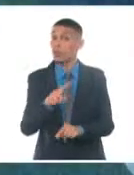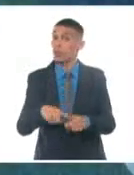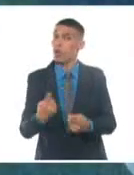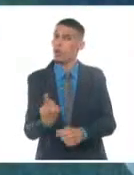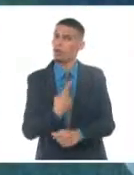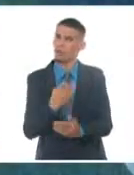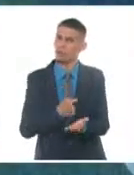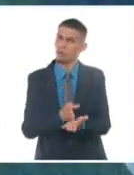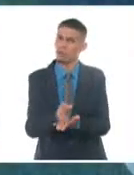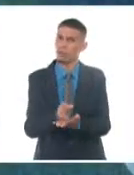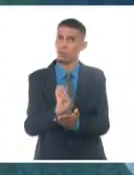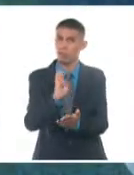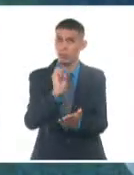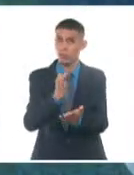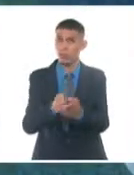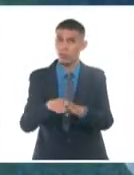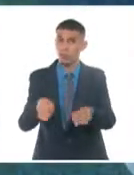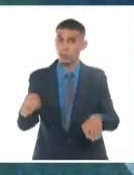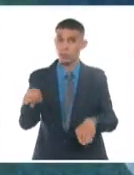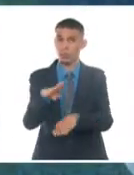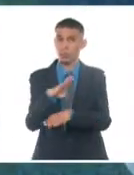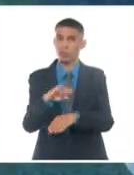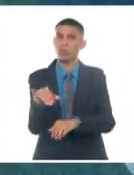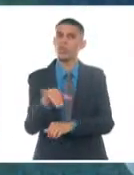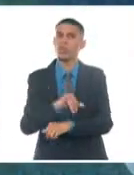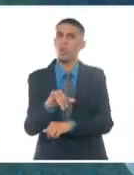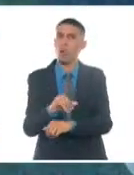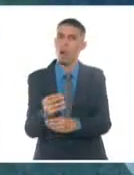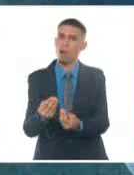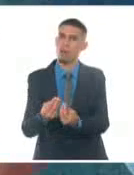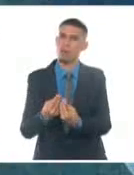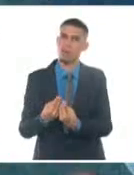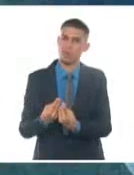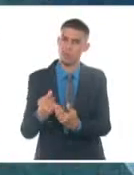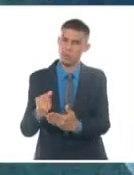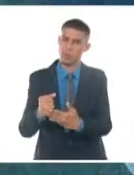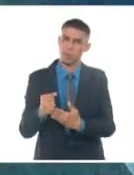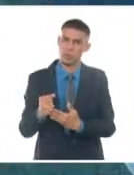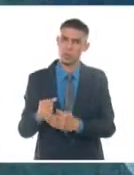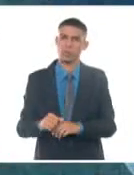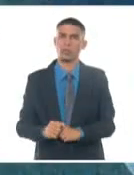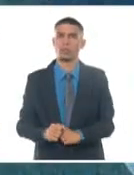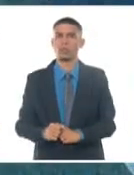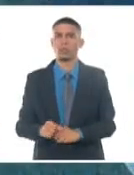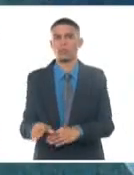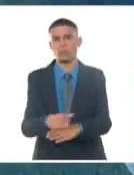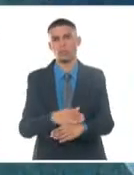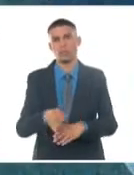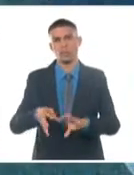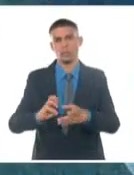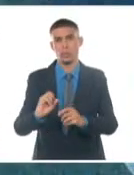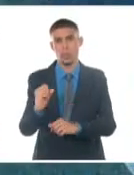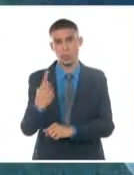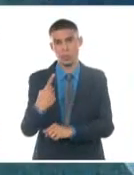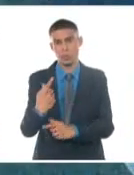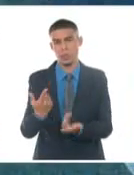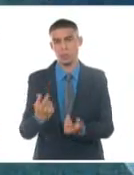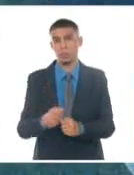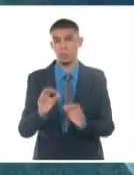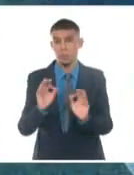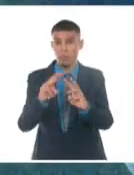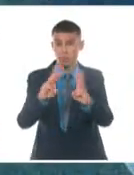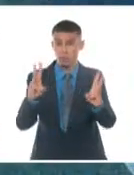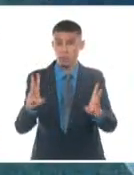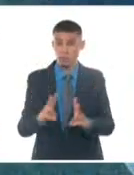Para la educación superior cubana, por supuesto que también aporta, nos vinculamos de varias maneras. Primero, yo creo porque desde el portal